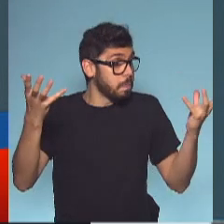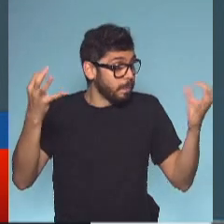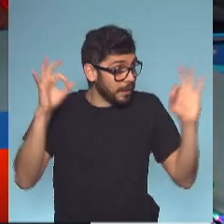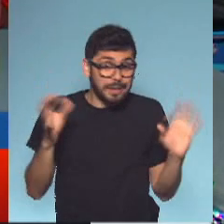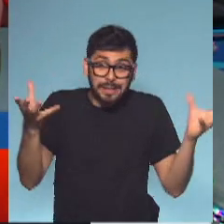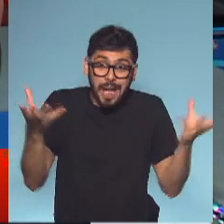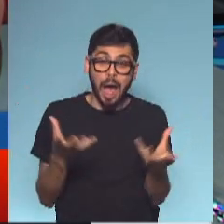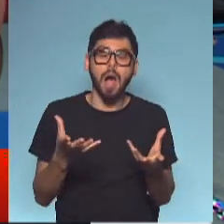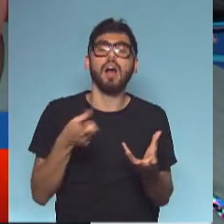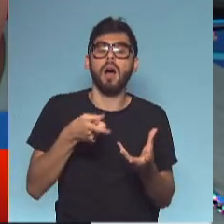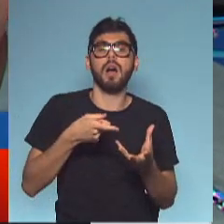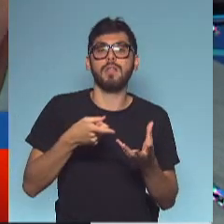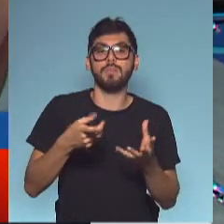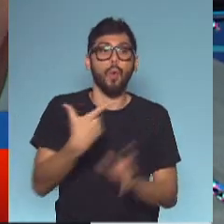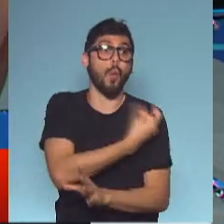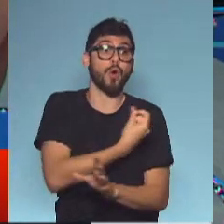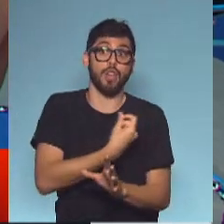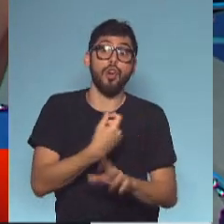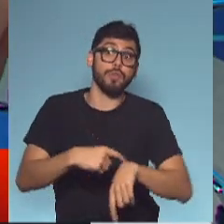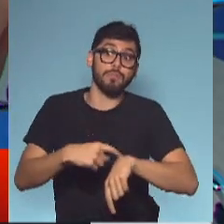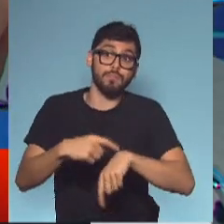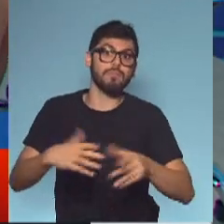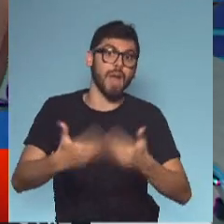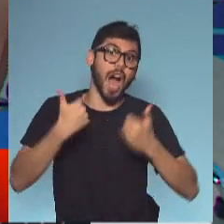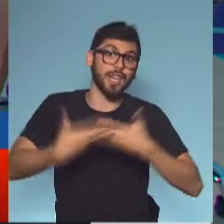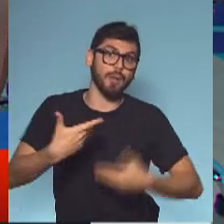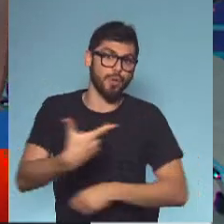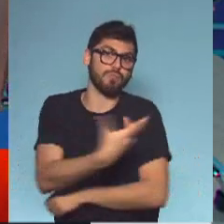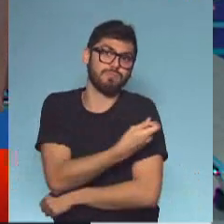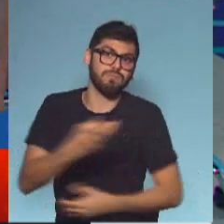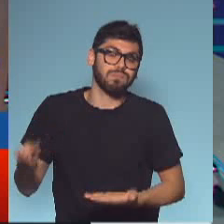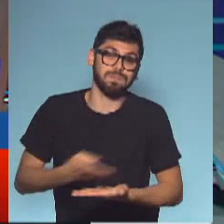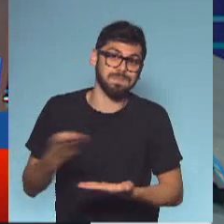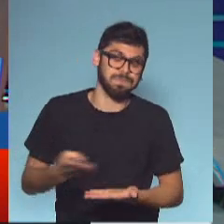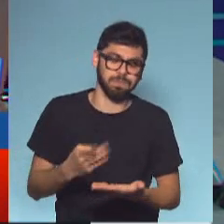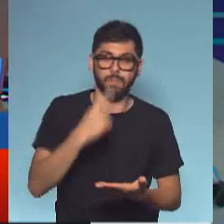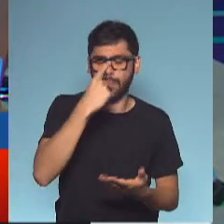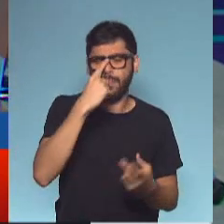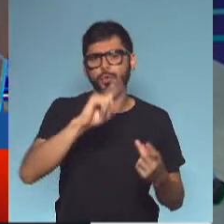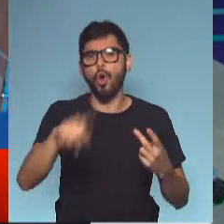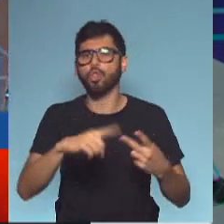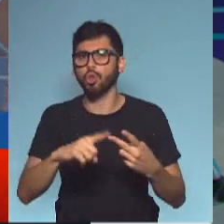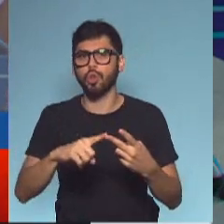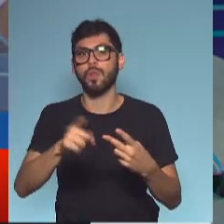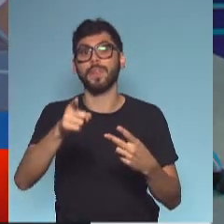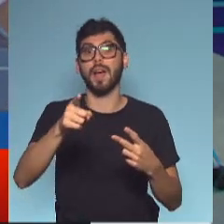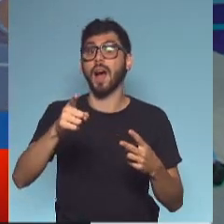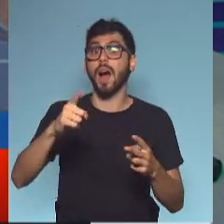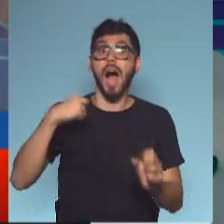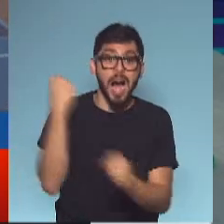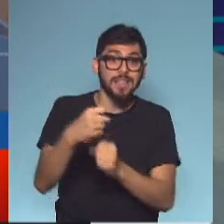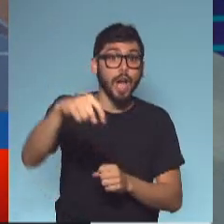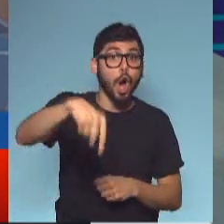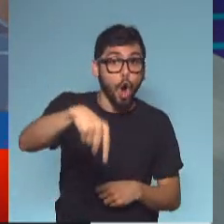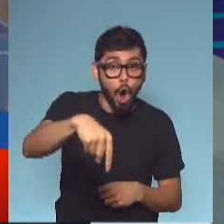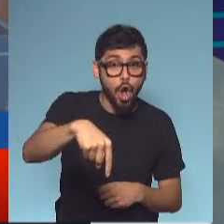nueva etapa, Claro. Hablamos de otra velocidad. También vamos a ir a eso. Seguimos un poco con la información. Estas son las que hay hasta hoy en la